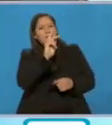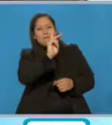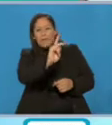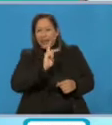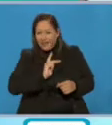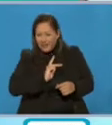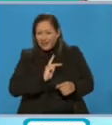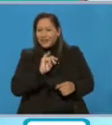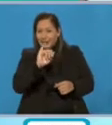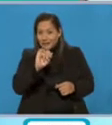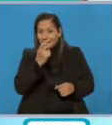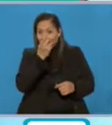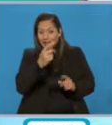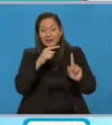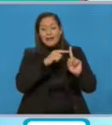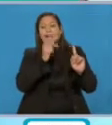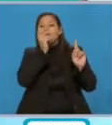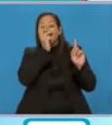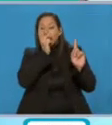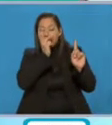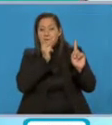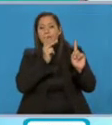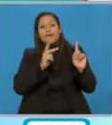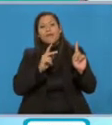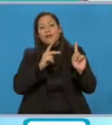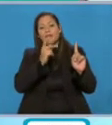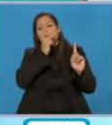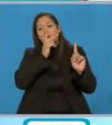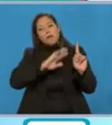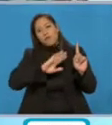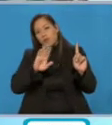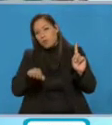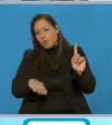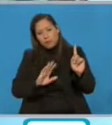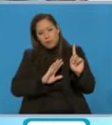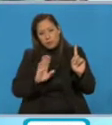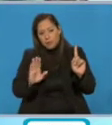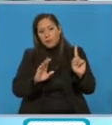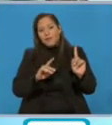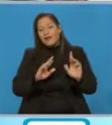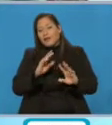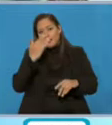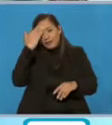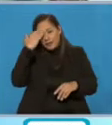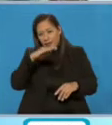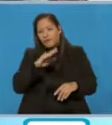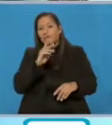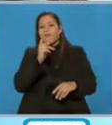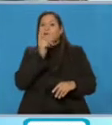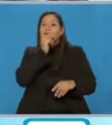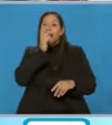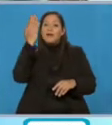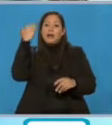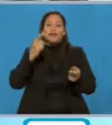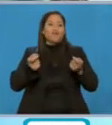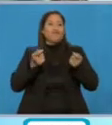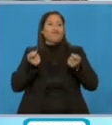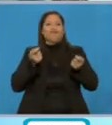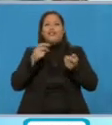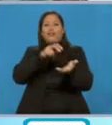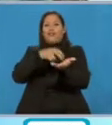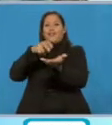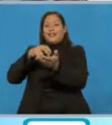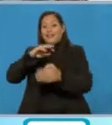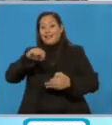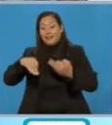está la presencia de este padre ya muerto, fallecido, como pater familia, ya sabes, como el que controlaba un poco a todos.